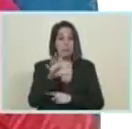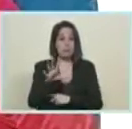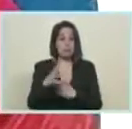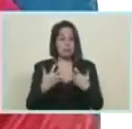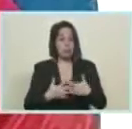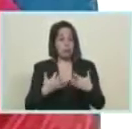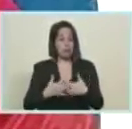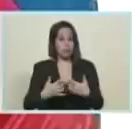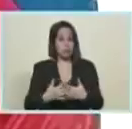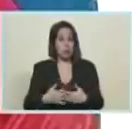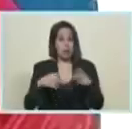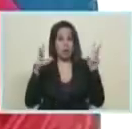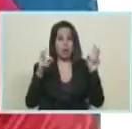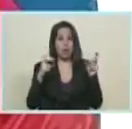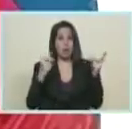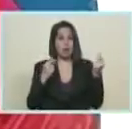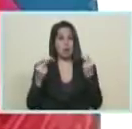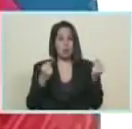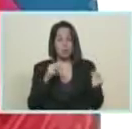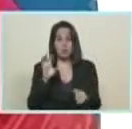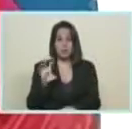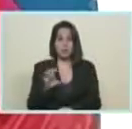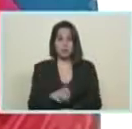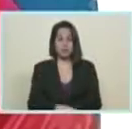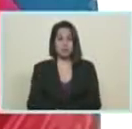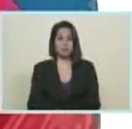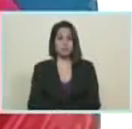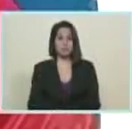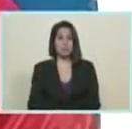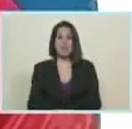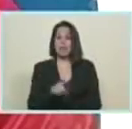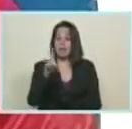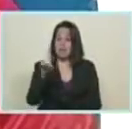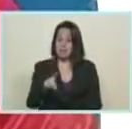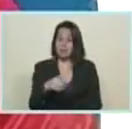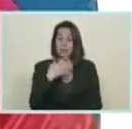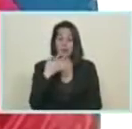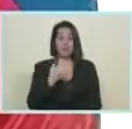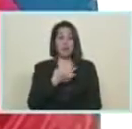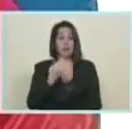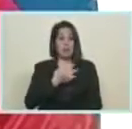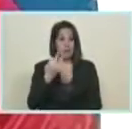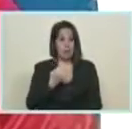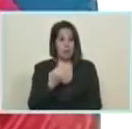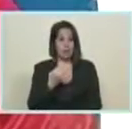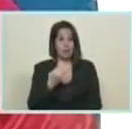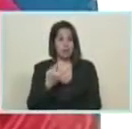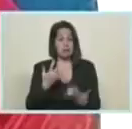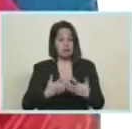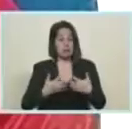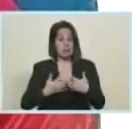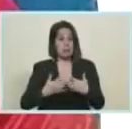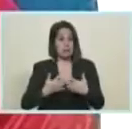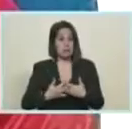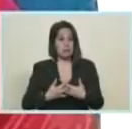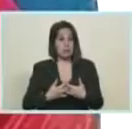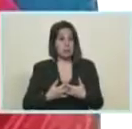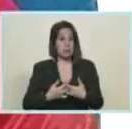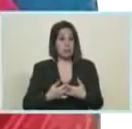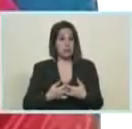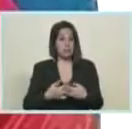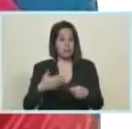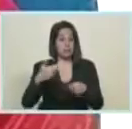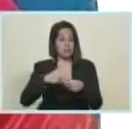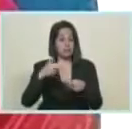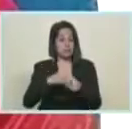de la nueva economía del país. También es cierto que la industria petrolífera y gasífera